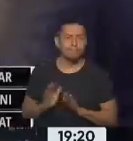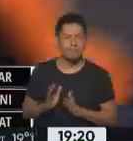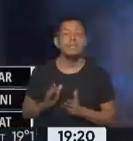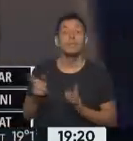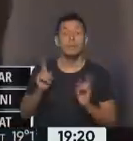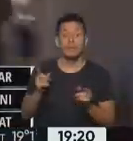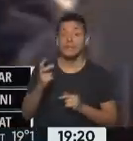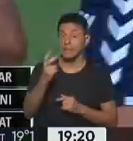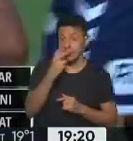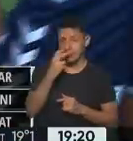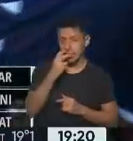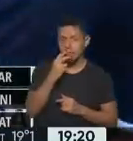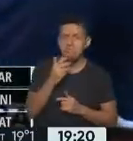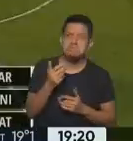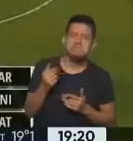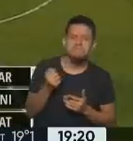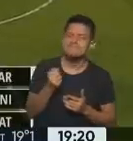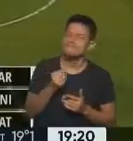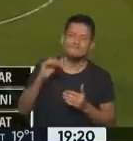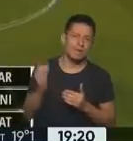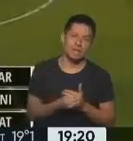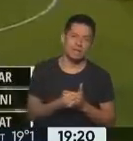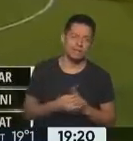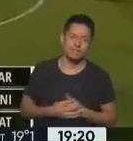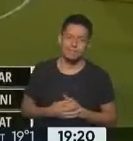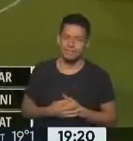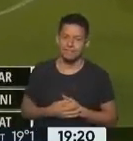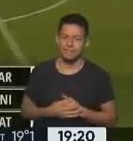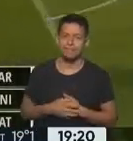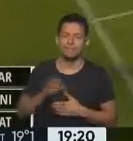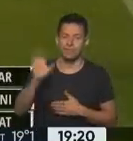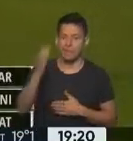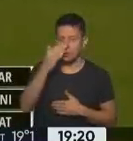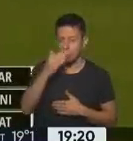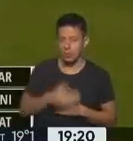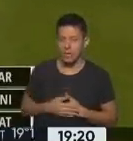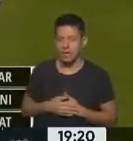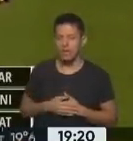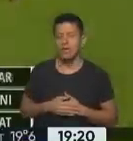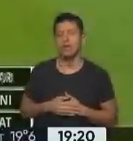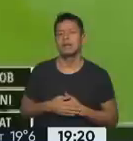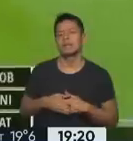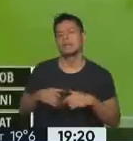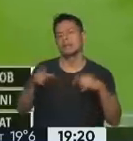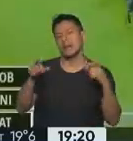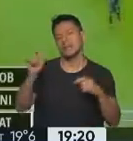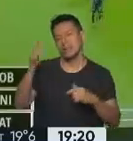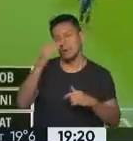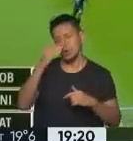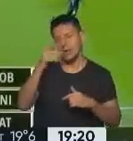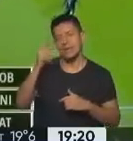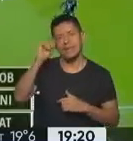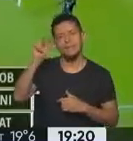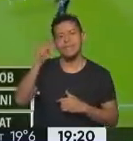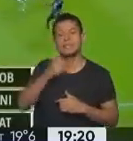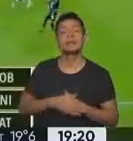que tenía ínfimas chances, claro, terminó perdiendo su partido en la provincia de Córdoba, en el Mario Alberto Kempes. Y ya mismo lo